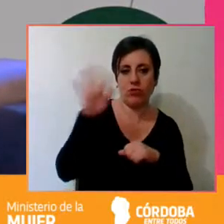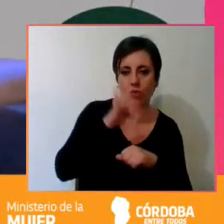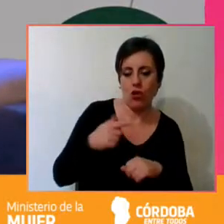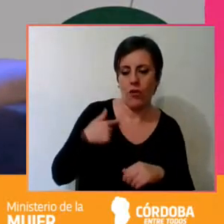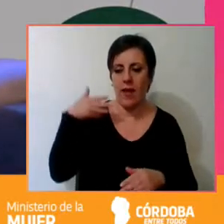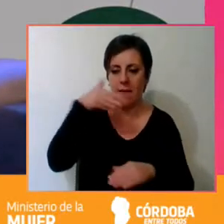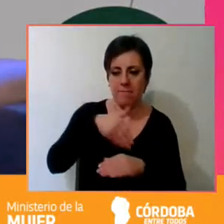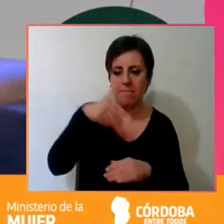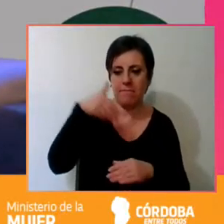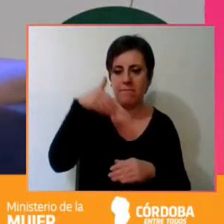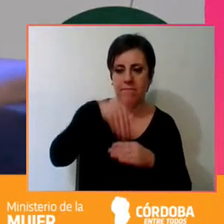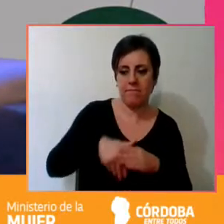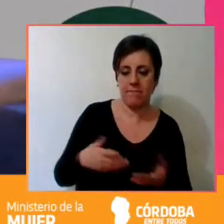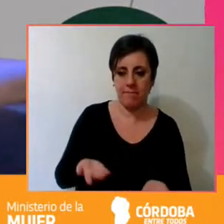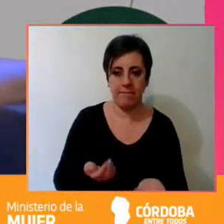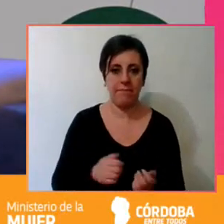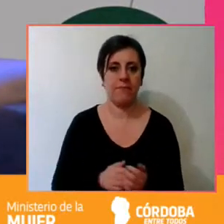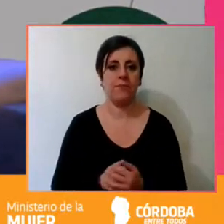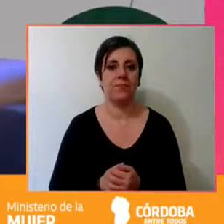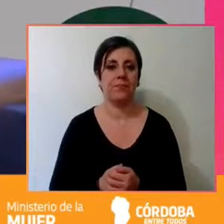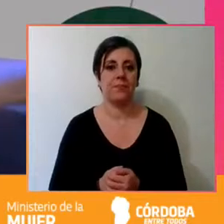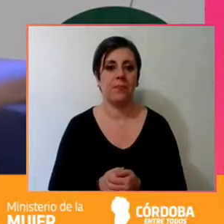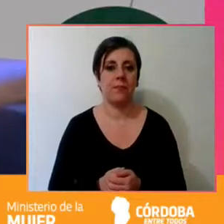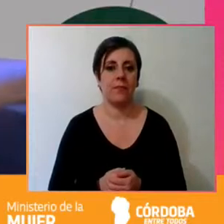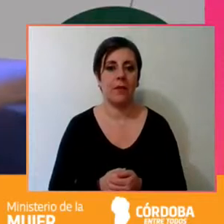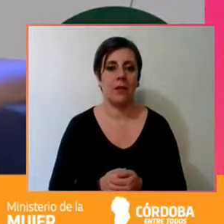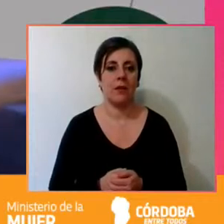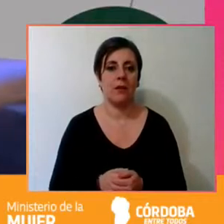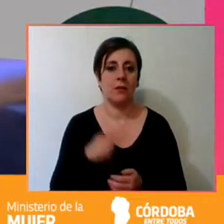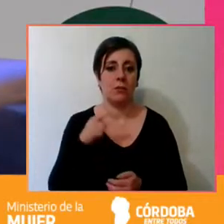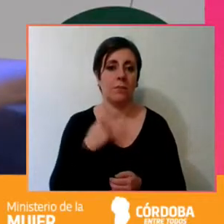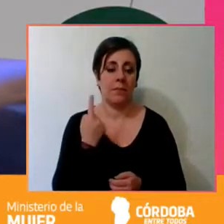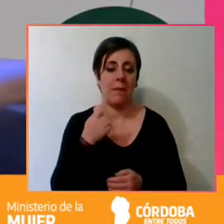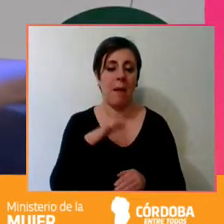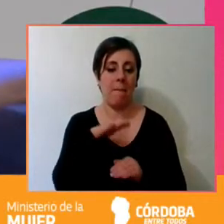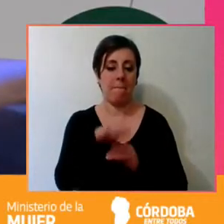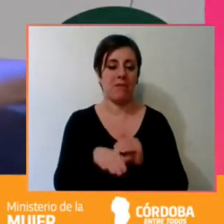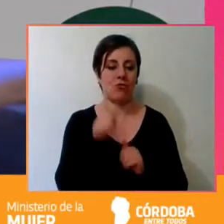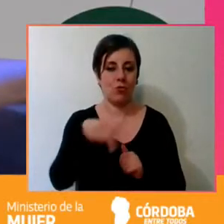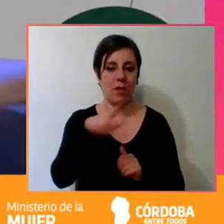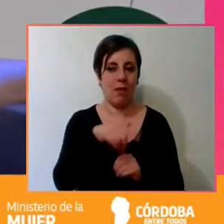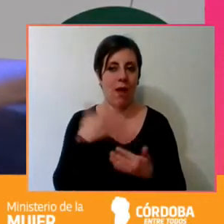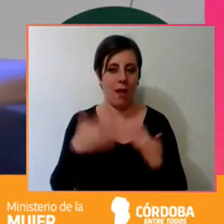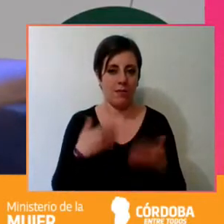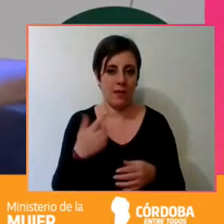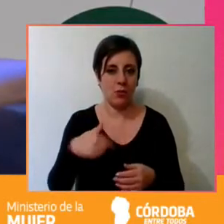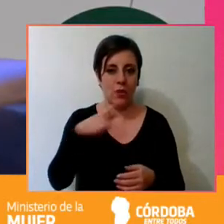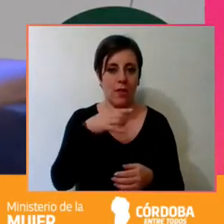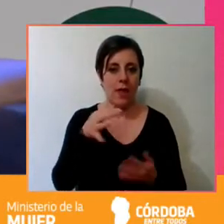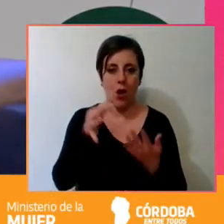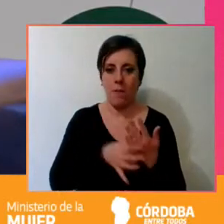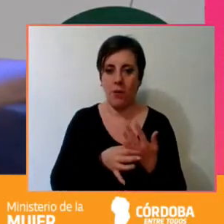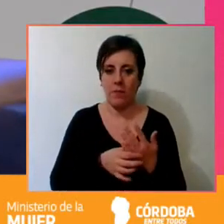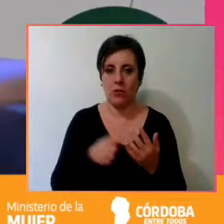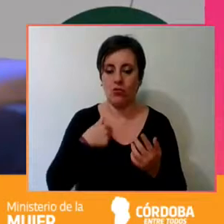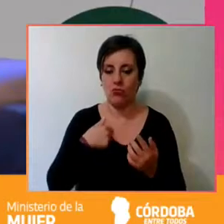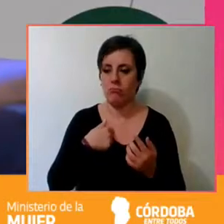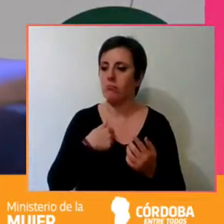ser partes. Y este es el primer paso que ustedes están haciendo. Ustedes se comprometen. Yo celebro